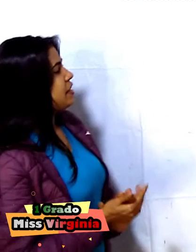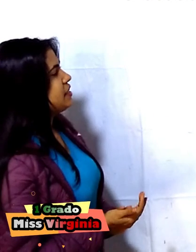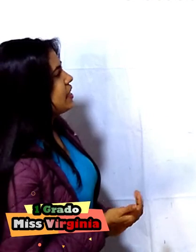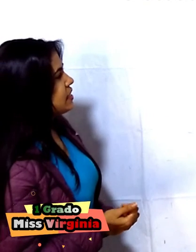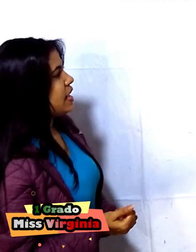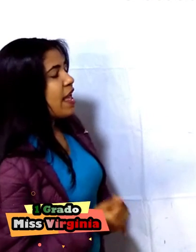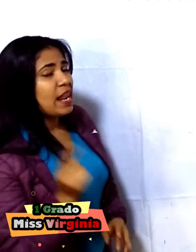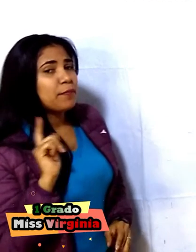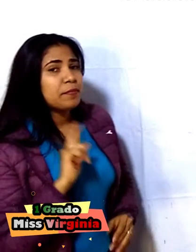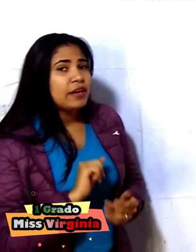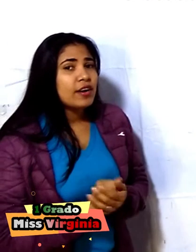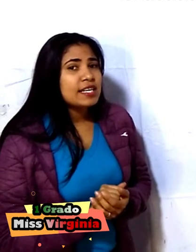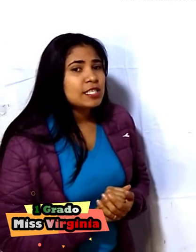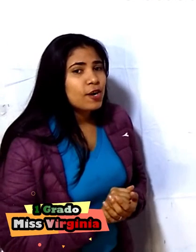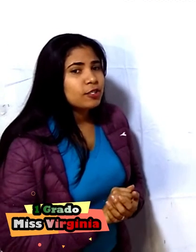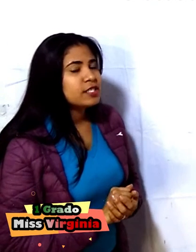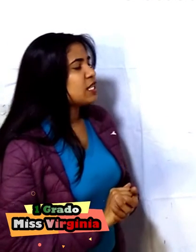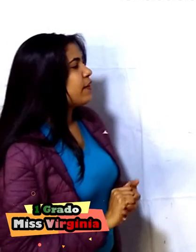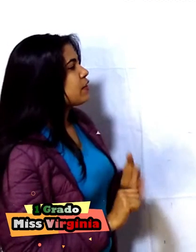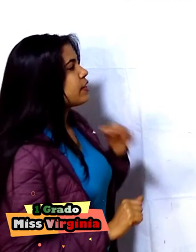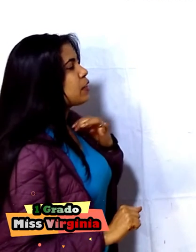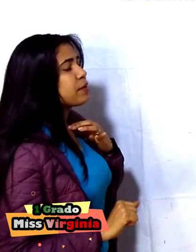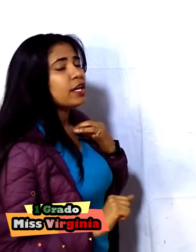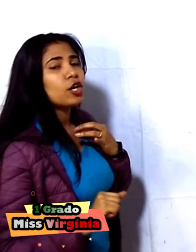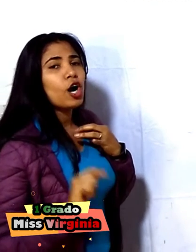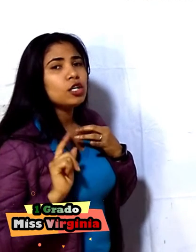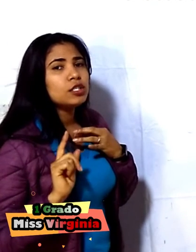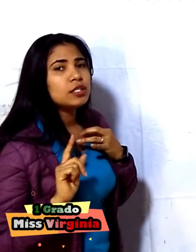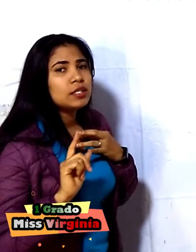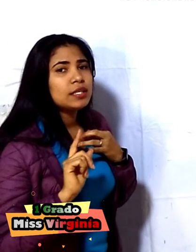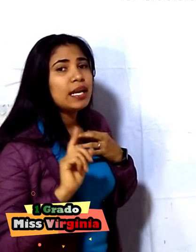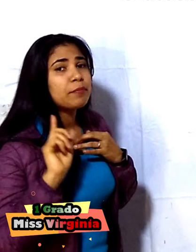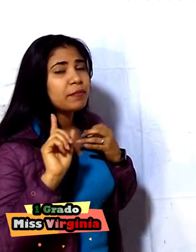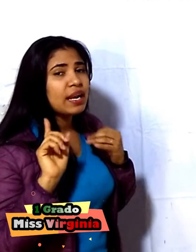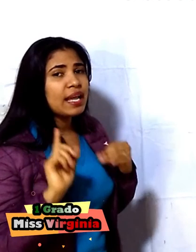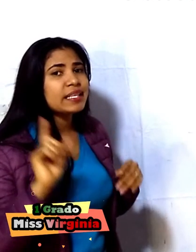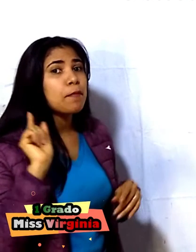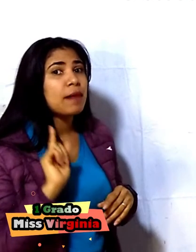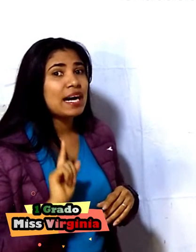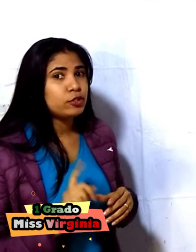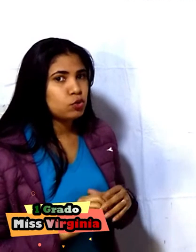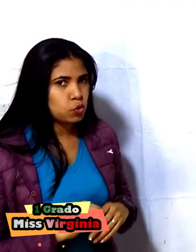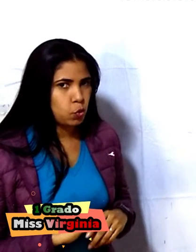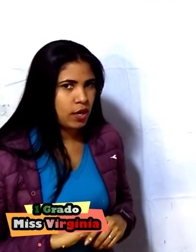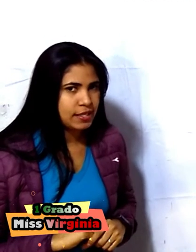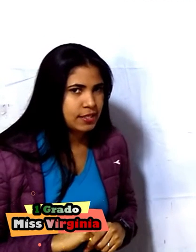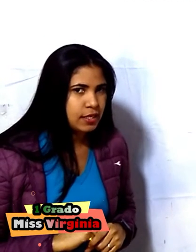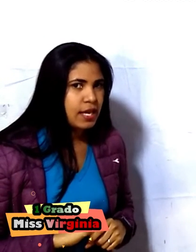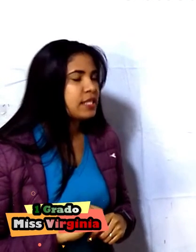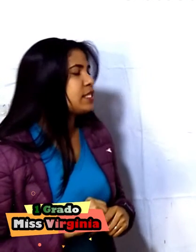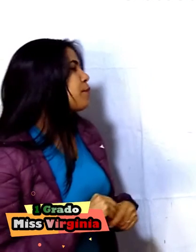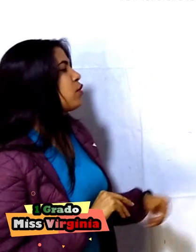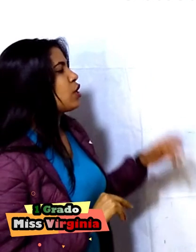Y dice así. La primera oración se debe escribir también con la primera letra mayúscula,